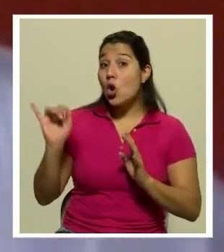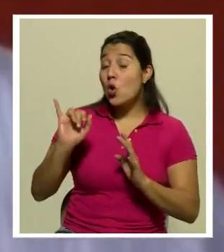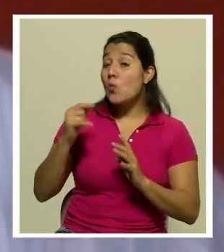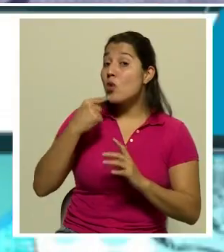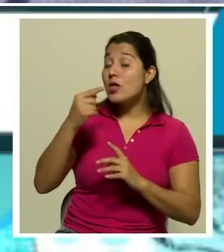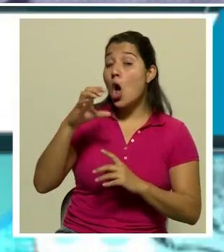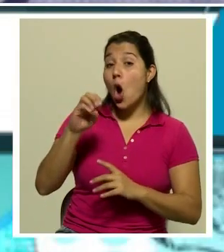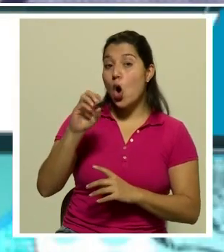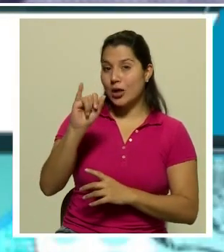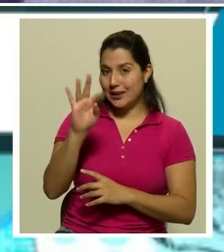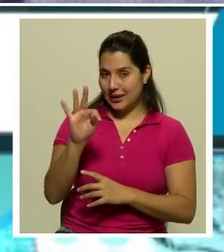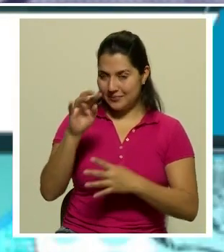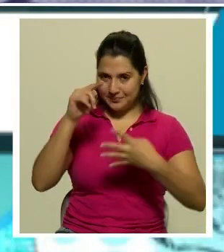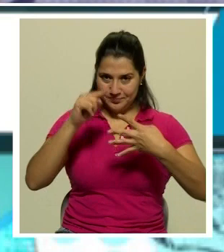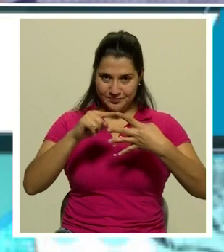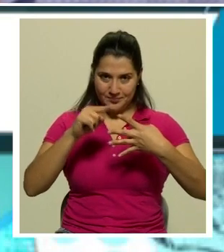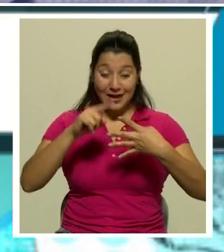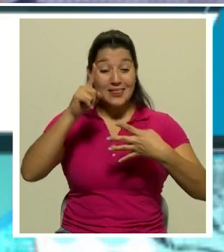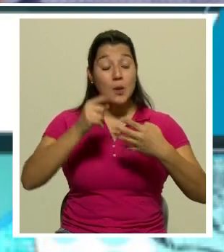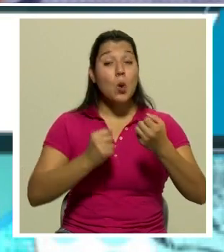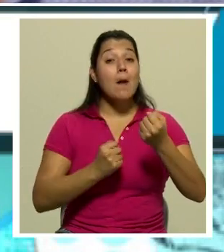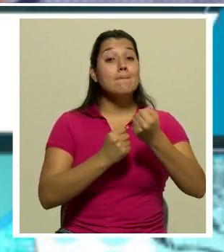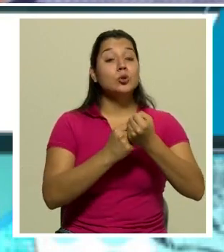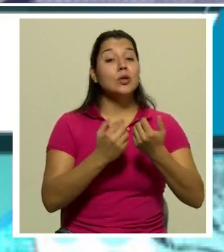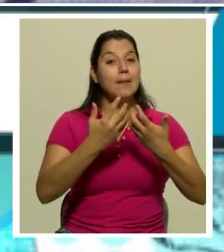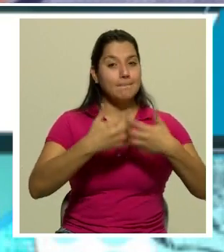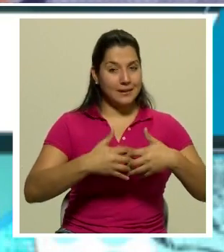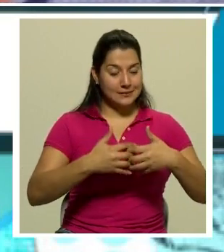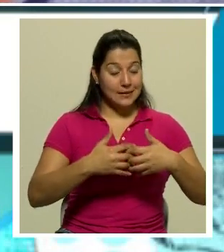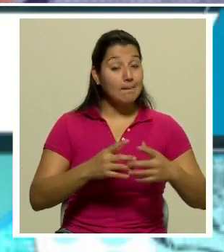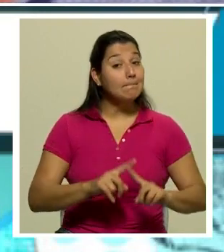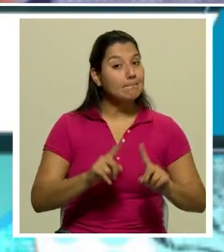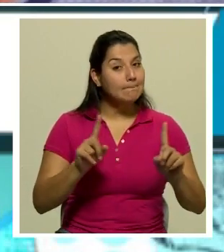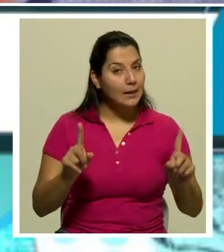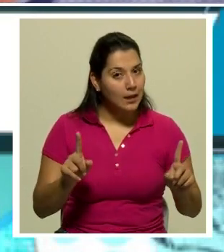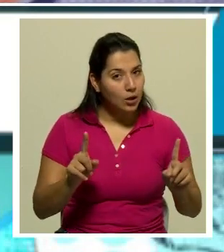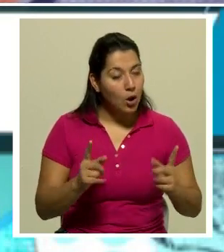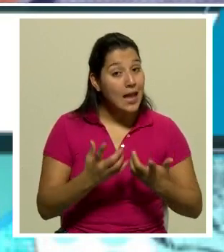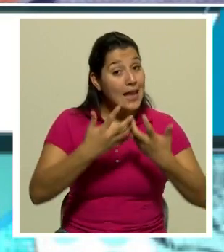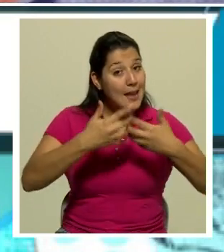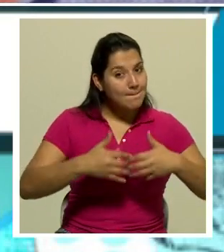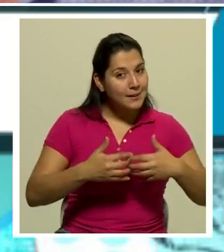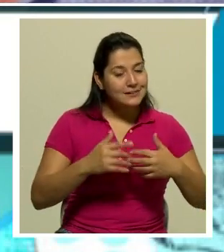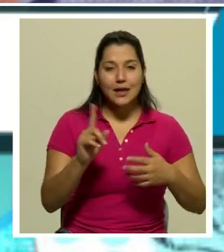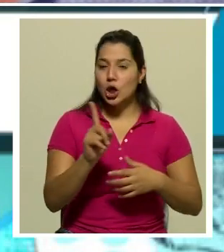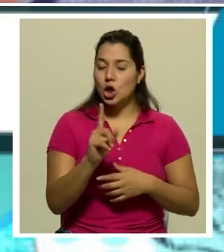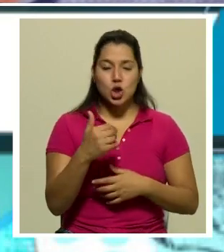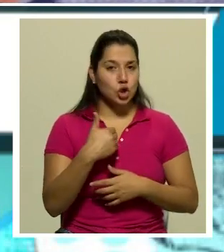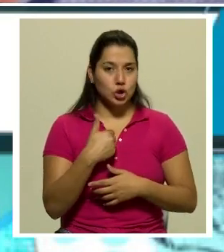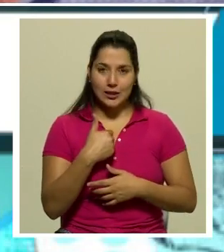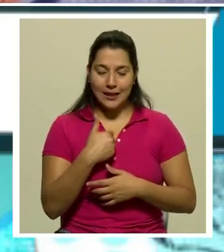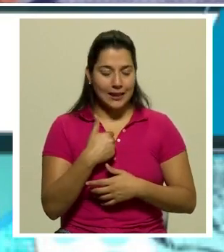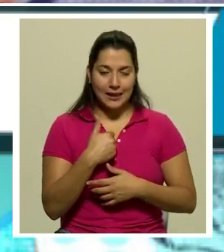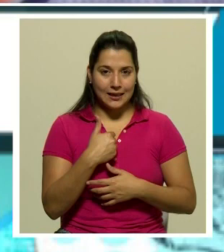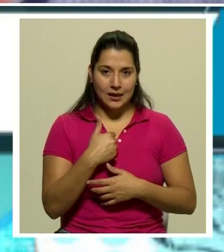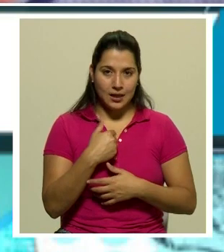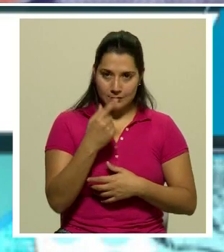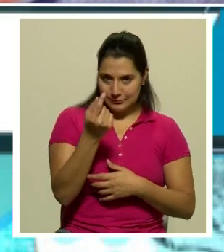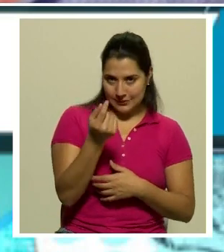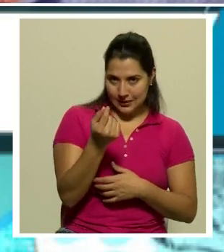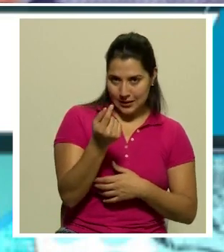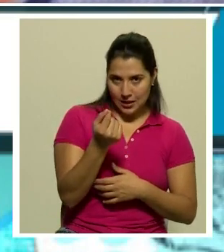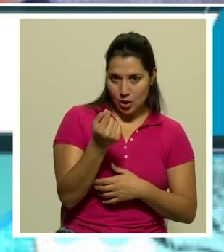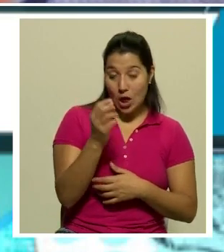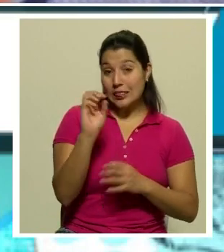estimado. Primero, apoyar a las empresas, eso sí, a los que no tienen capitales golondrinas ni están en los